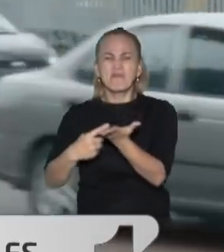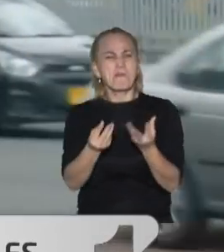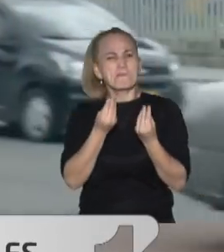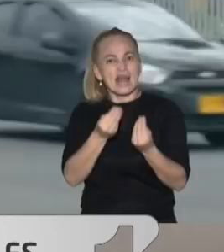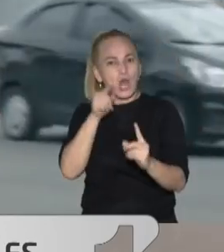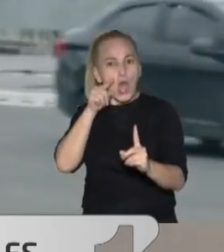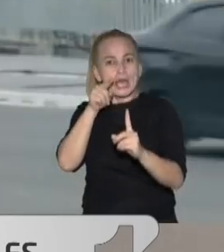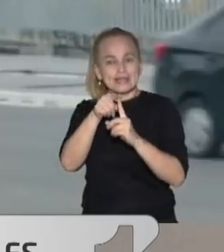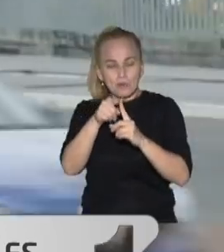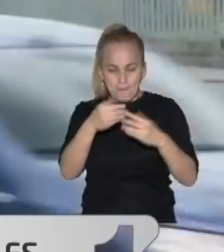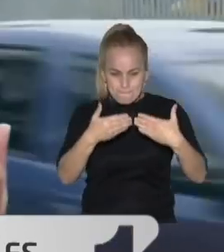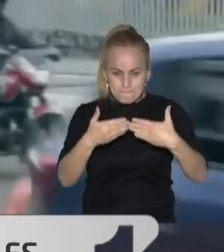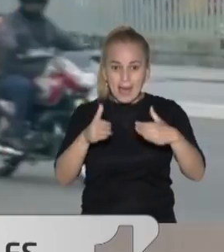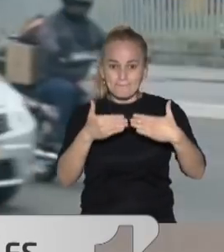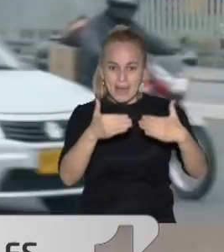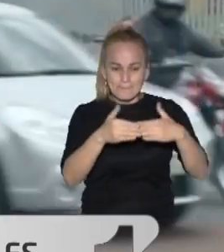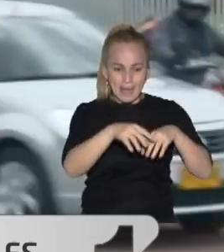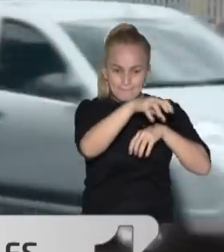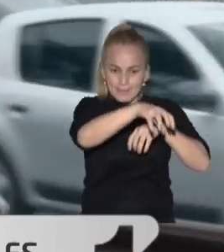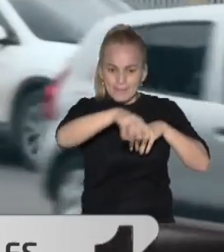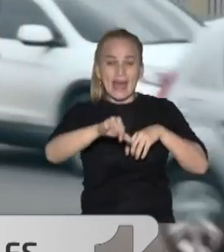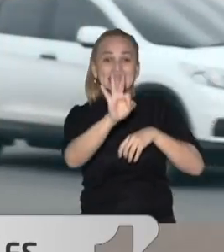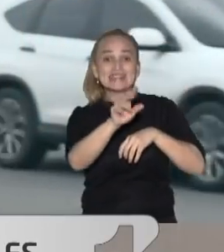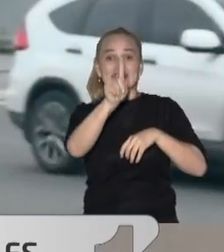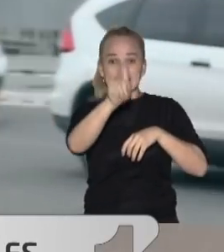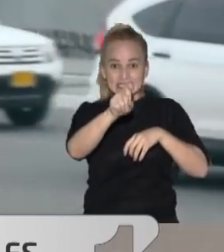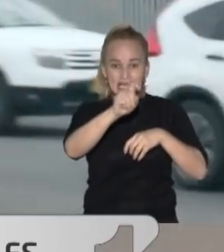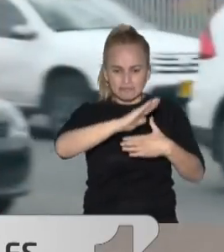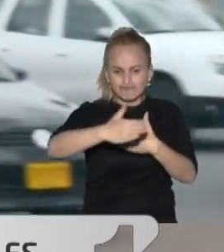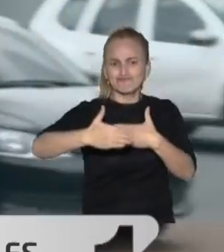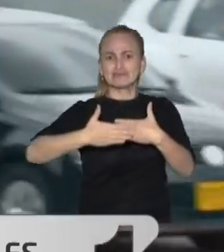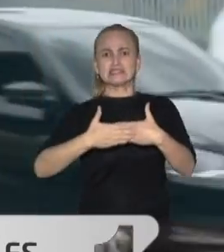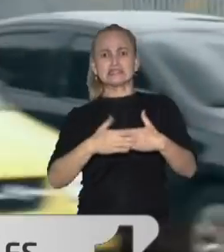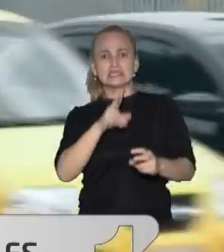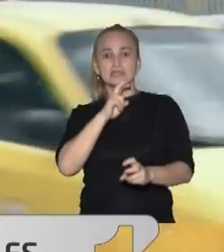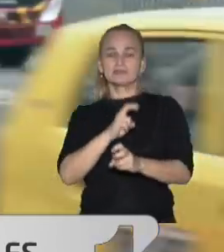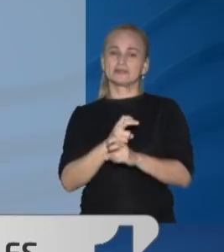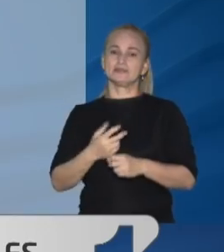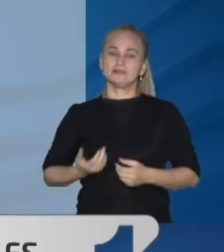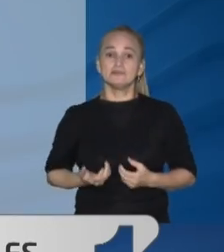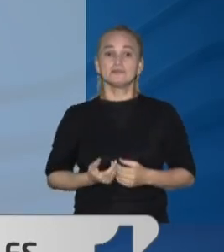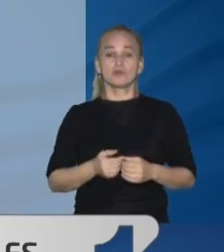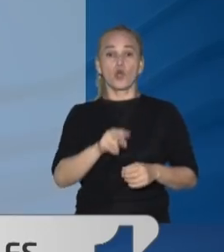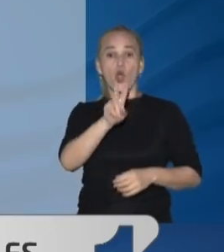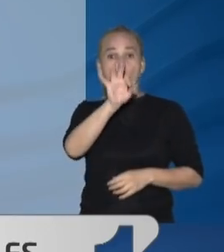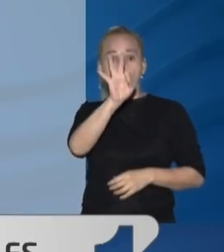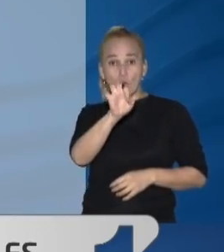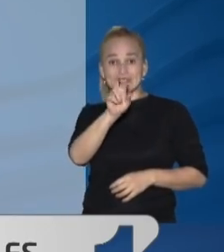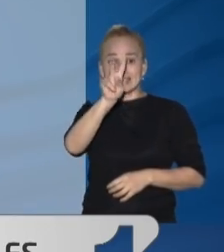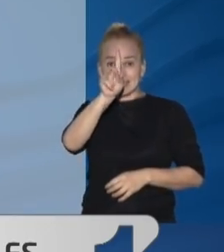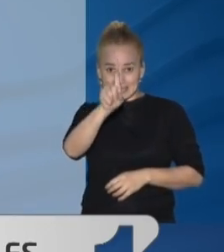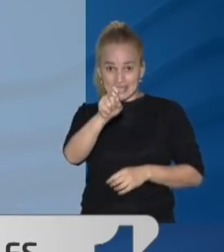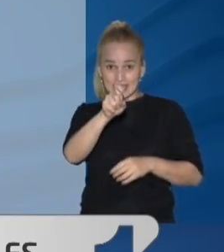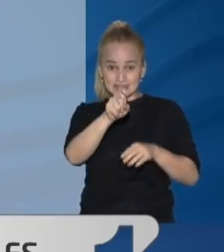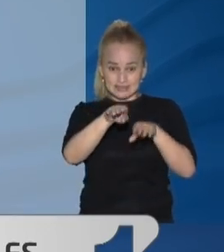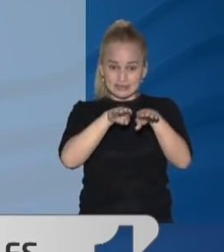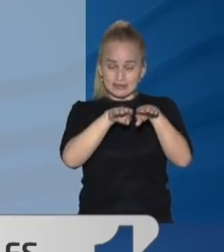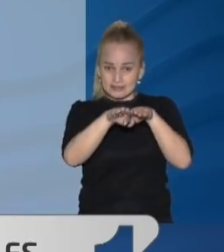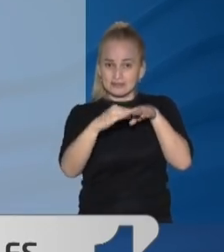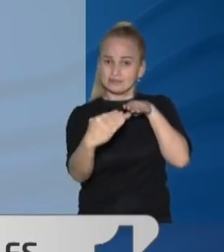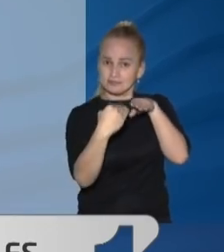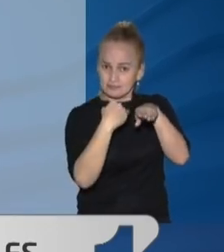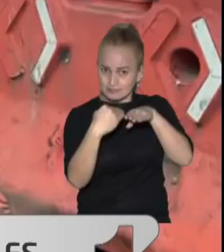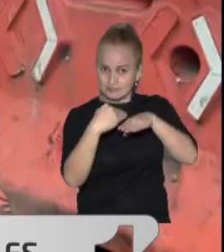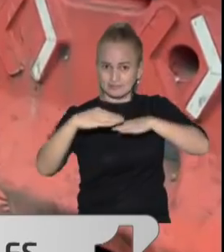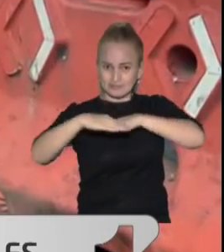siquiera levantar más de 36 bloqueos que tienen la mayor intensidad. 86 vías primarias, 5 secundarias y